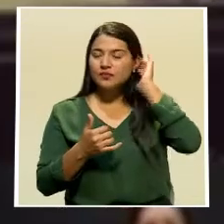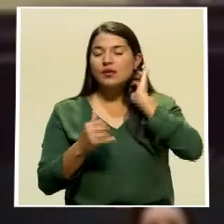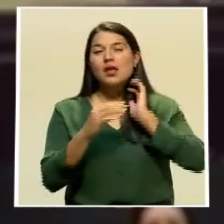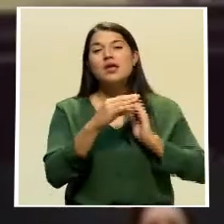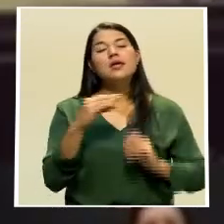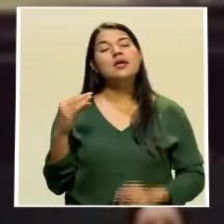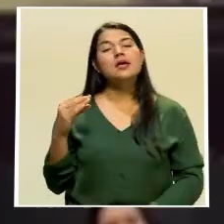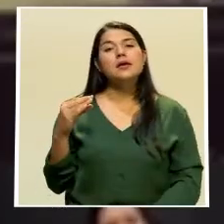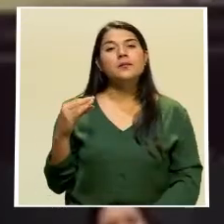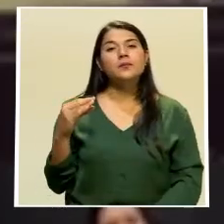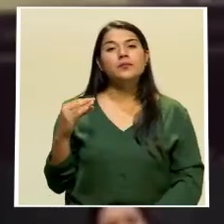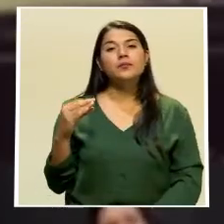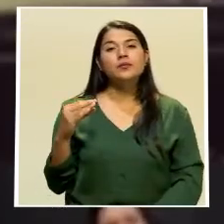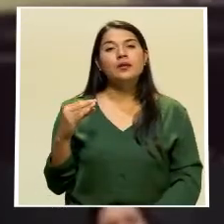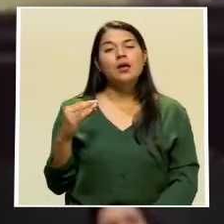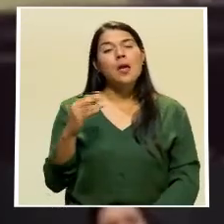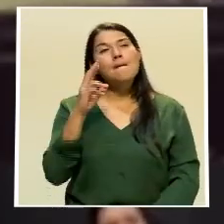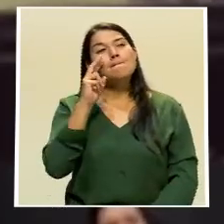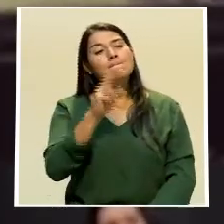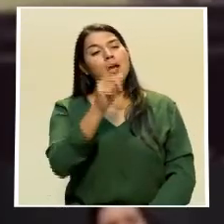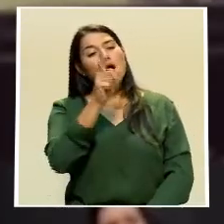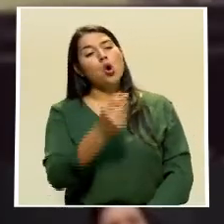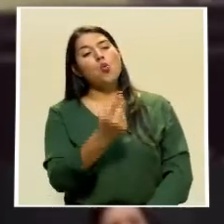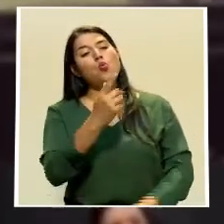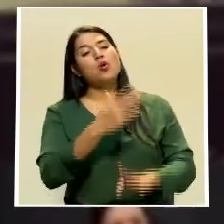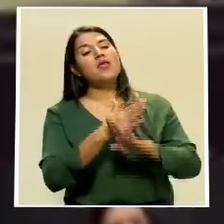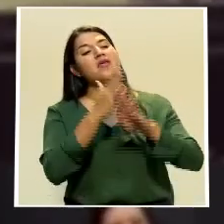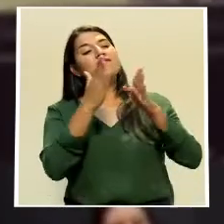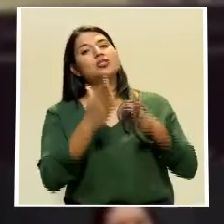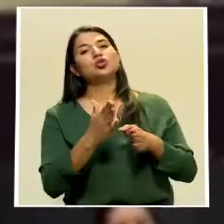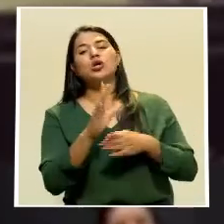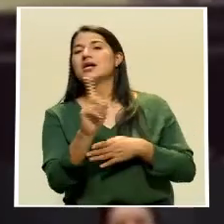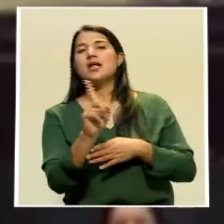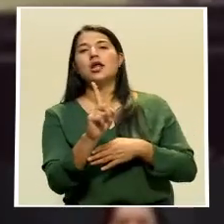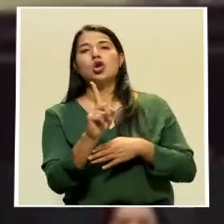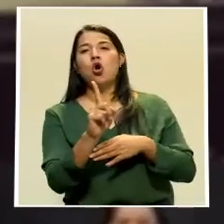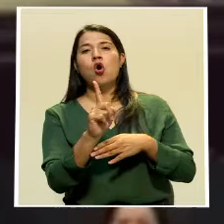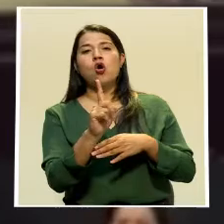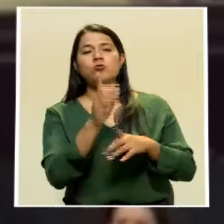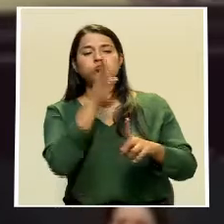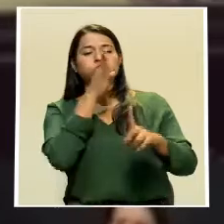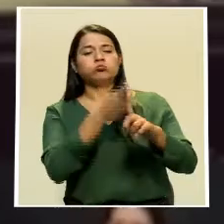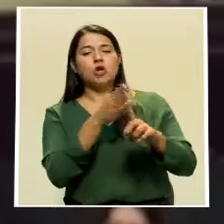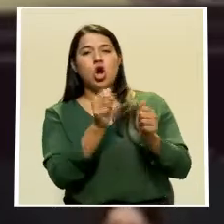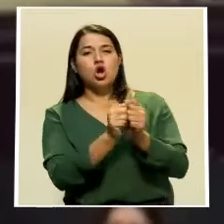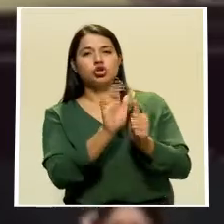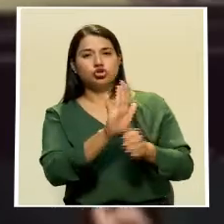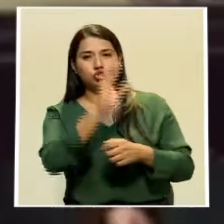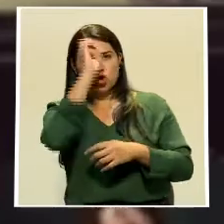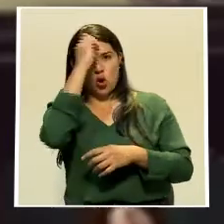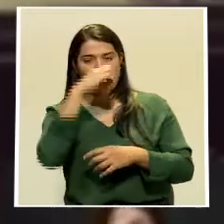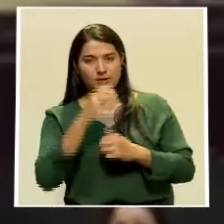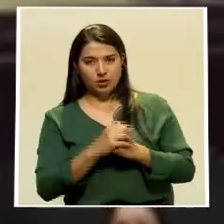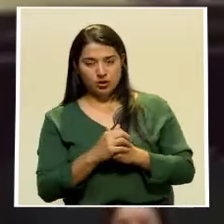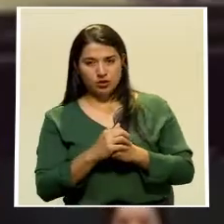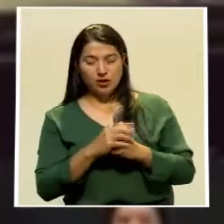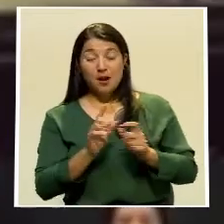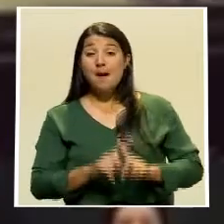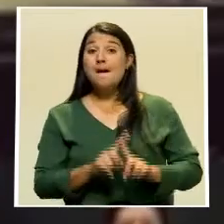y una defensora que no es consistente en sus posiciones. Pero ciertamente eso